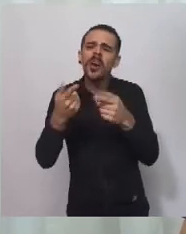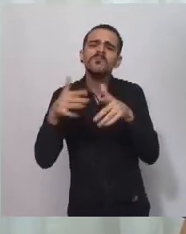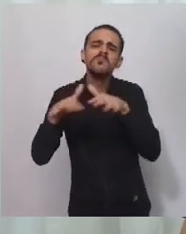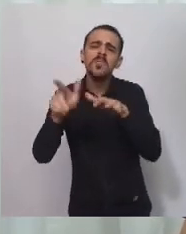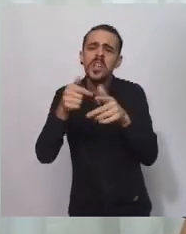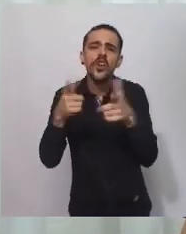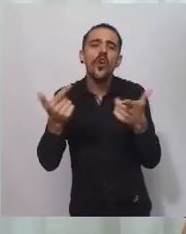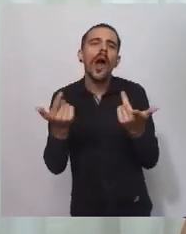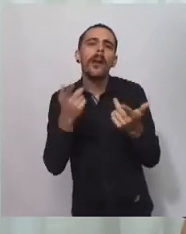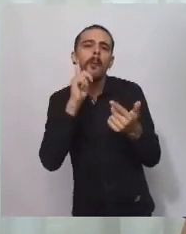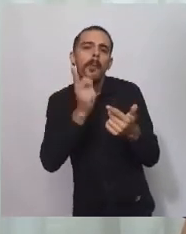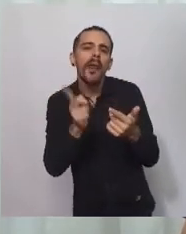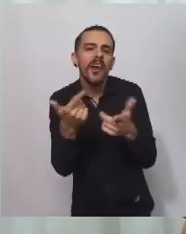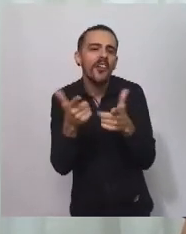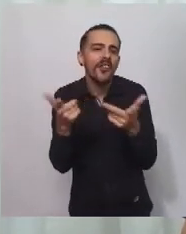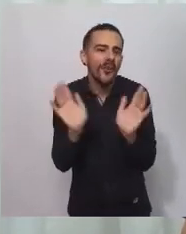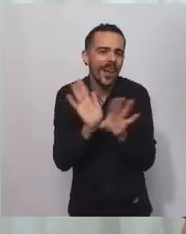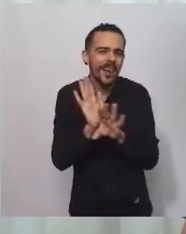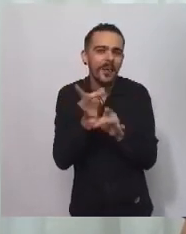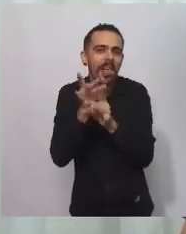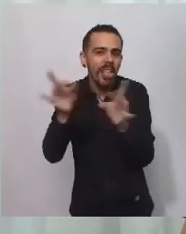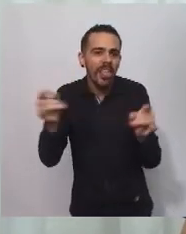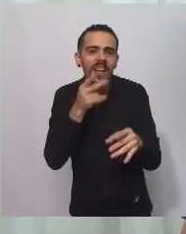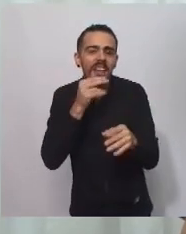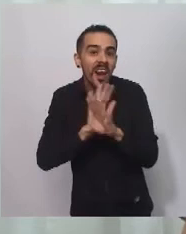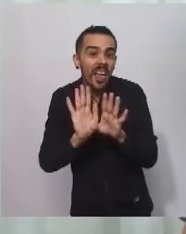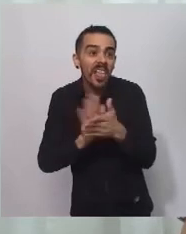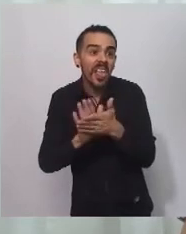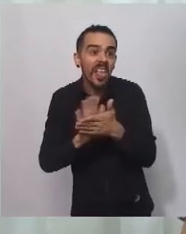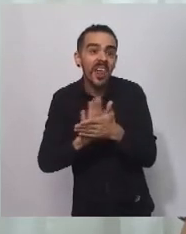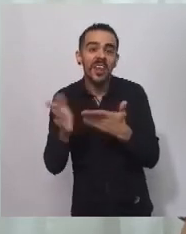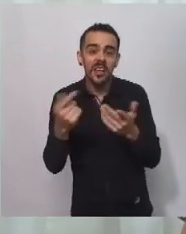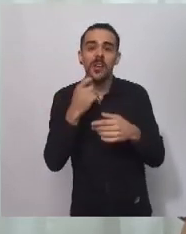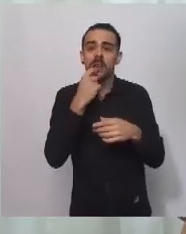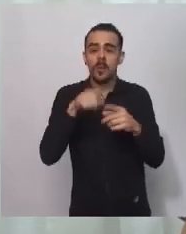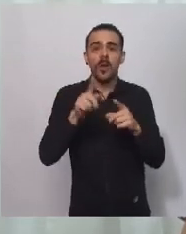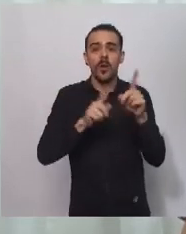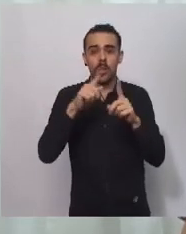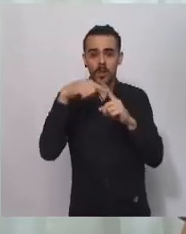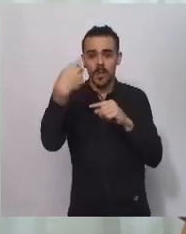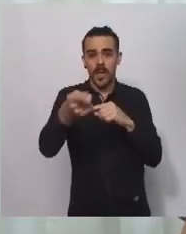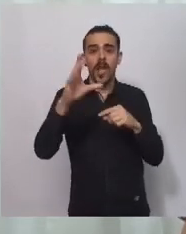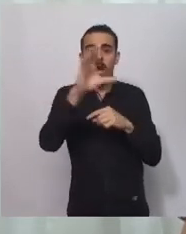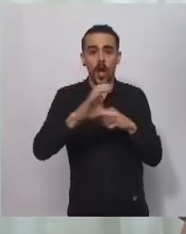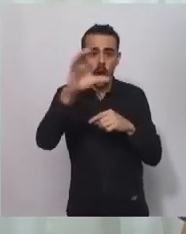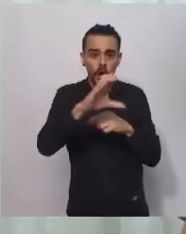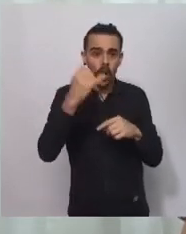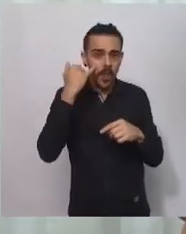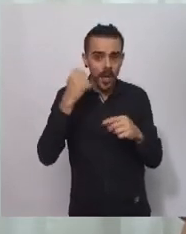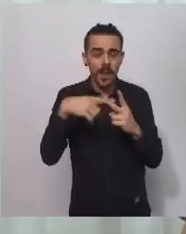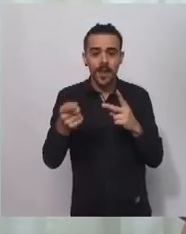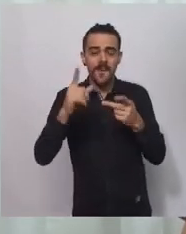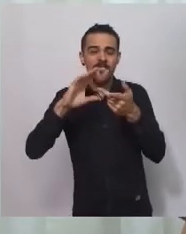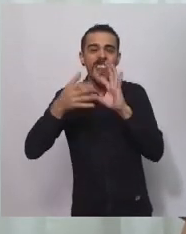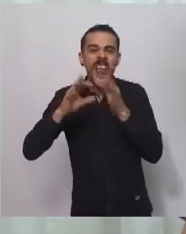ejemplo las zafras de sitios que están comenzando en los departamentos concordia y federación que emplea casi 20.000 personas